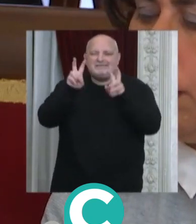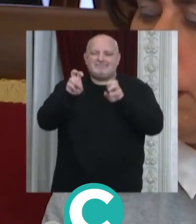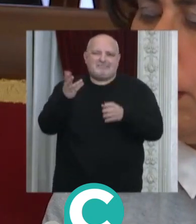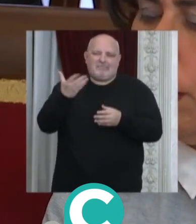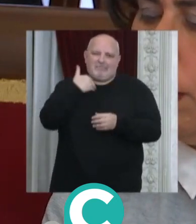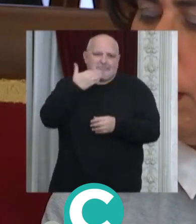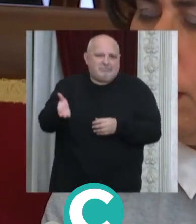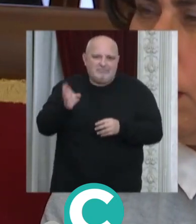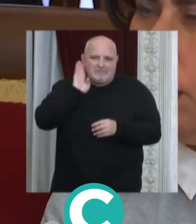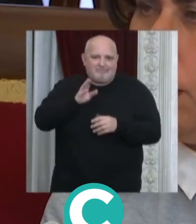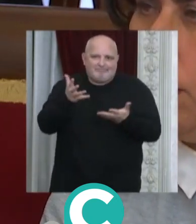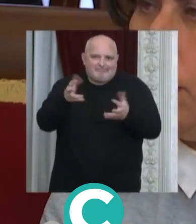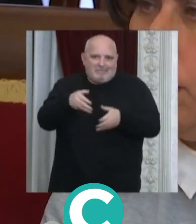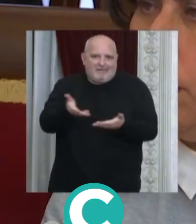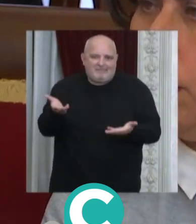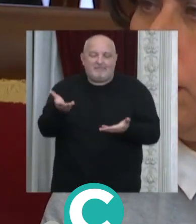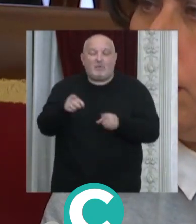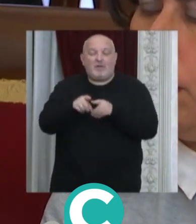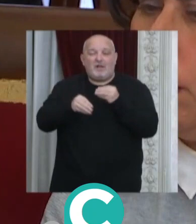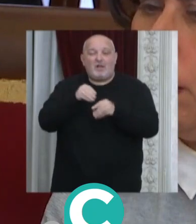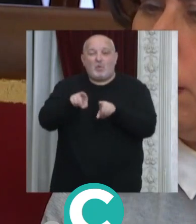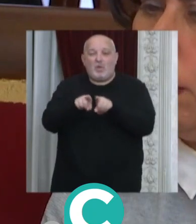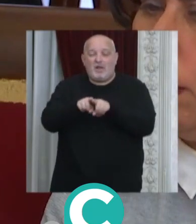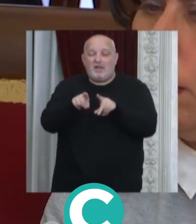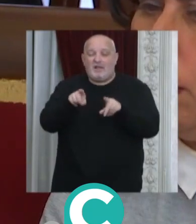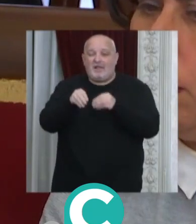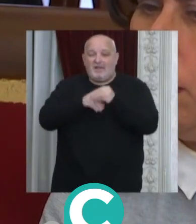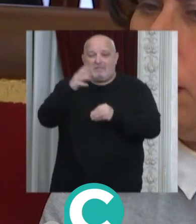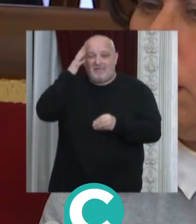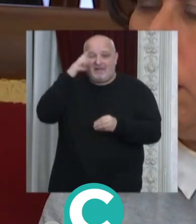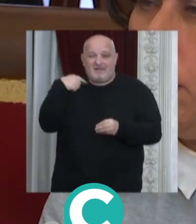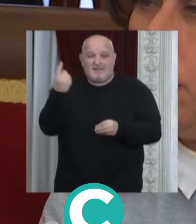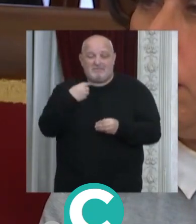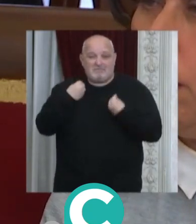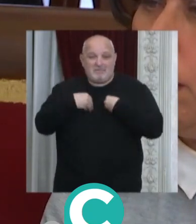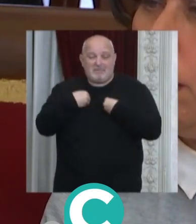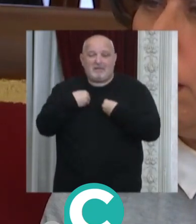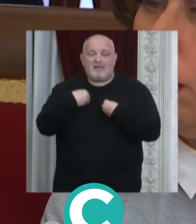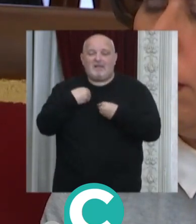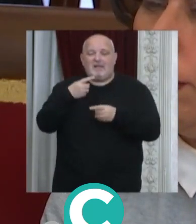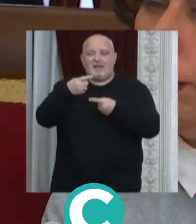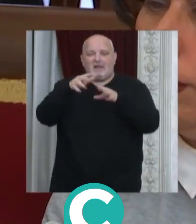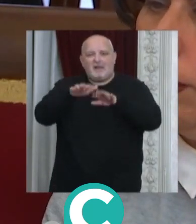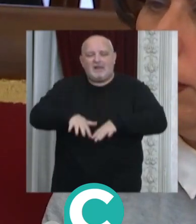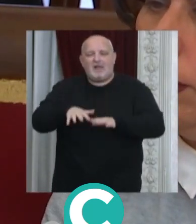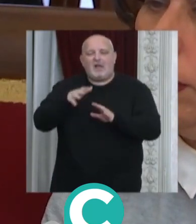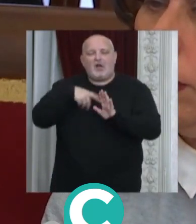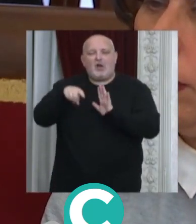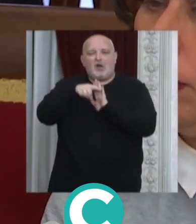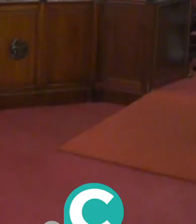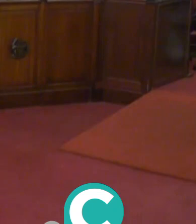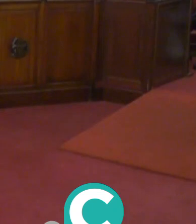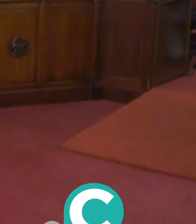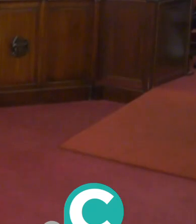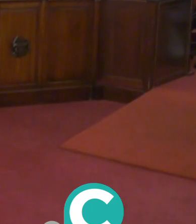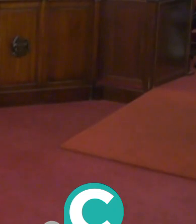chapuza. Y me estoy refiriendo, como todos ustedes se imaginarán, a la redacción de una ordenanza de